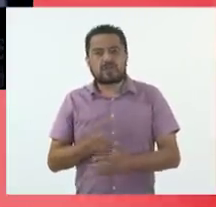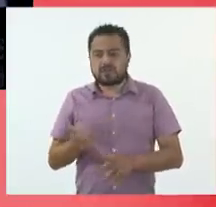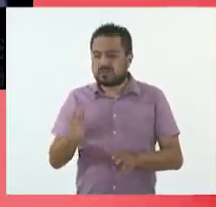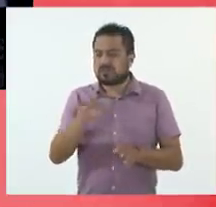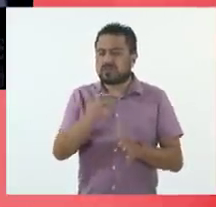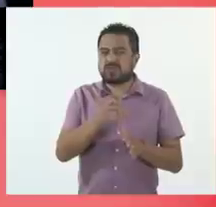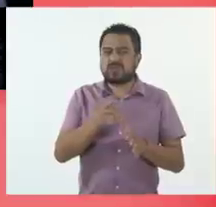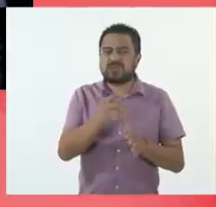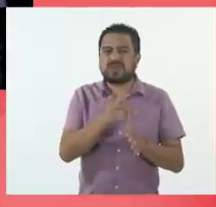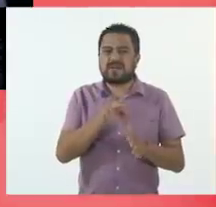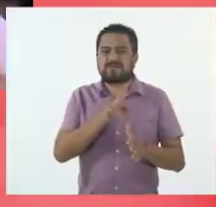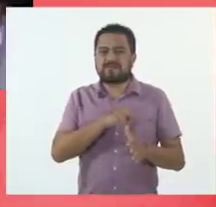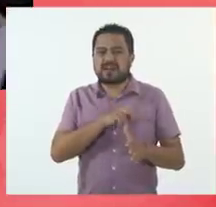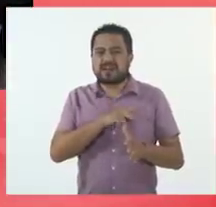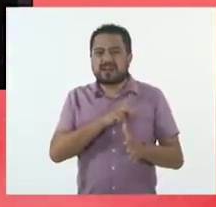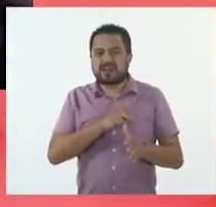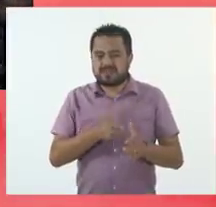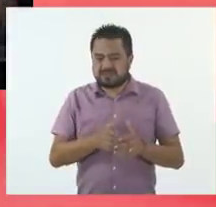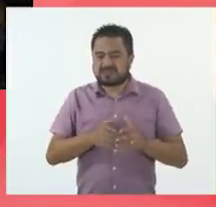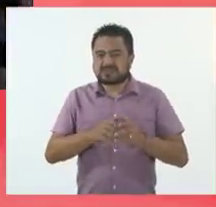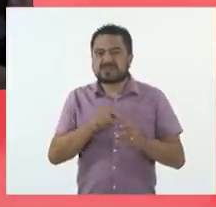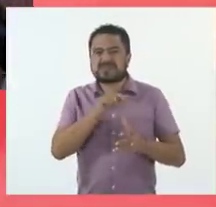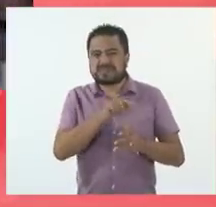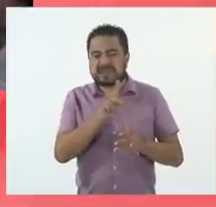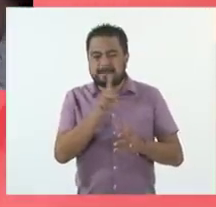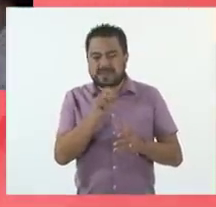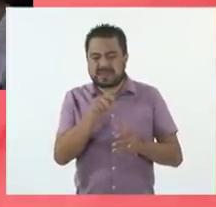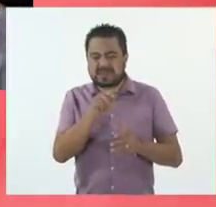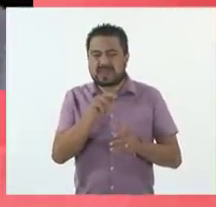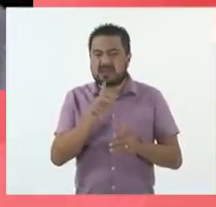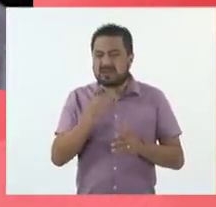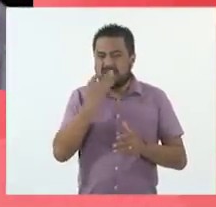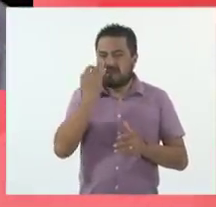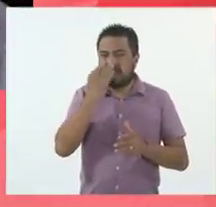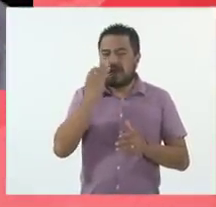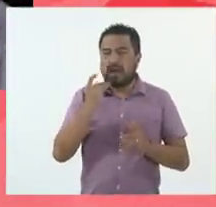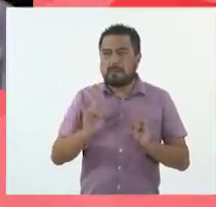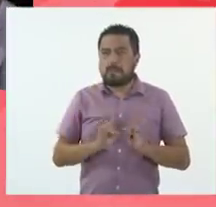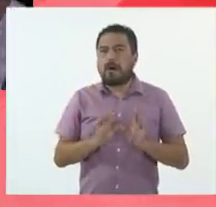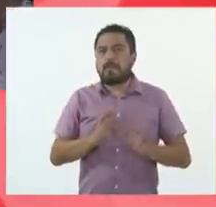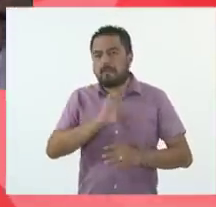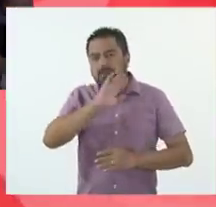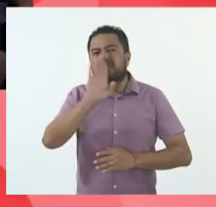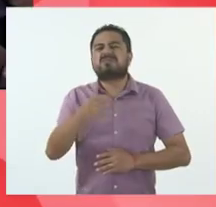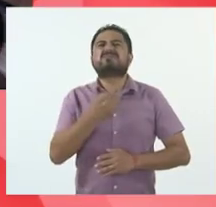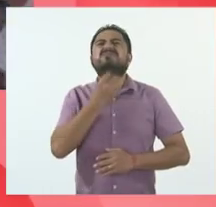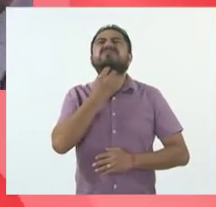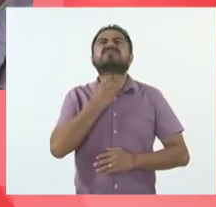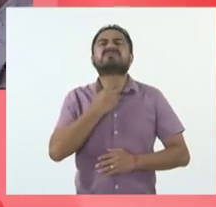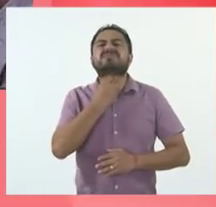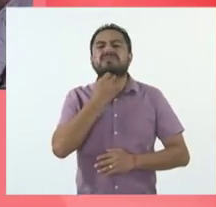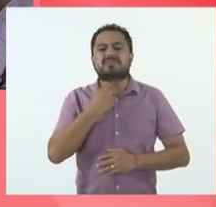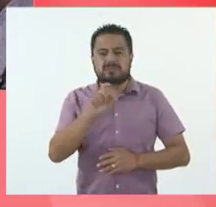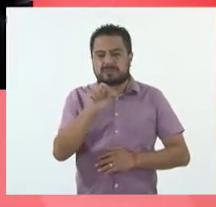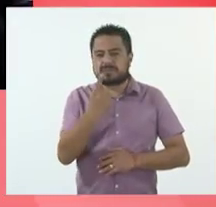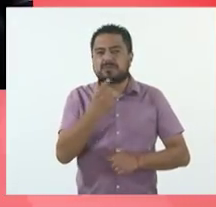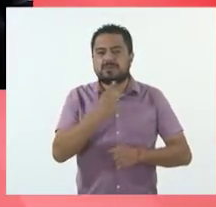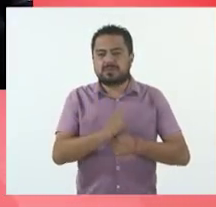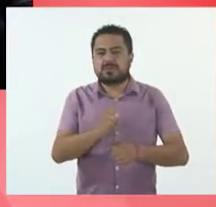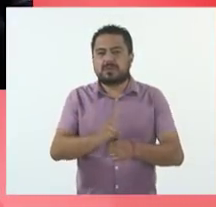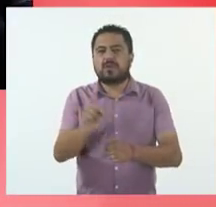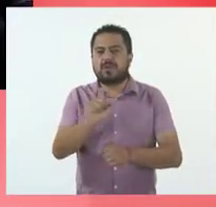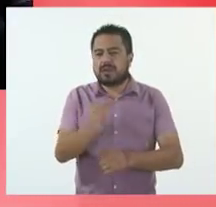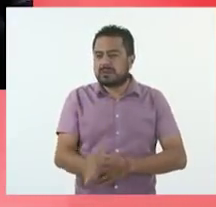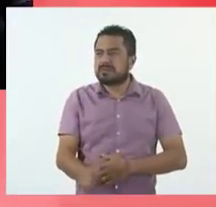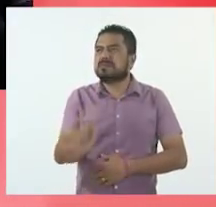un veneno hecho a base de 21illa, una planta que provoca la muerte por flema de pecho a los 21 días de haber sido